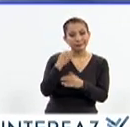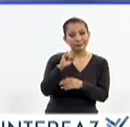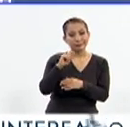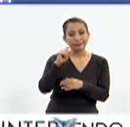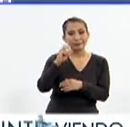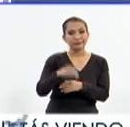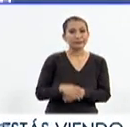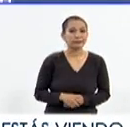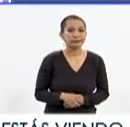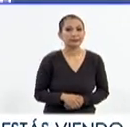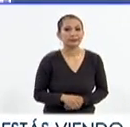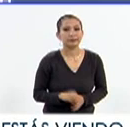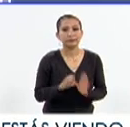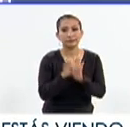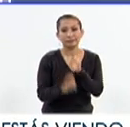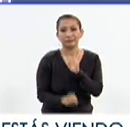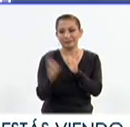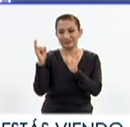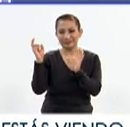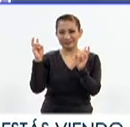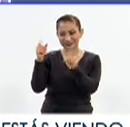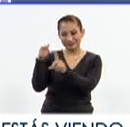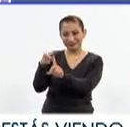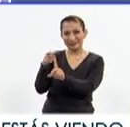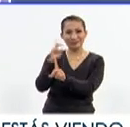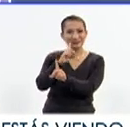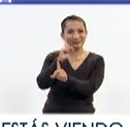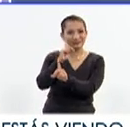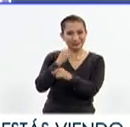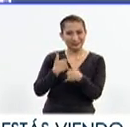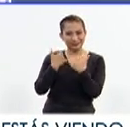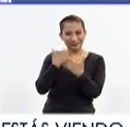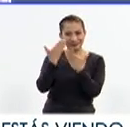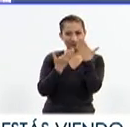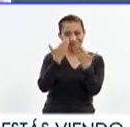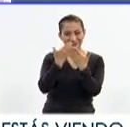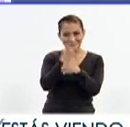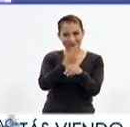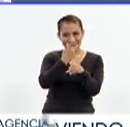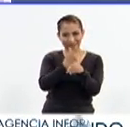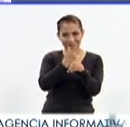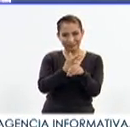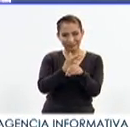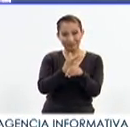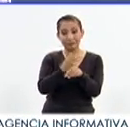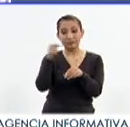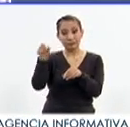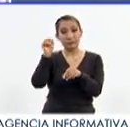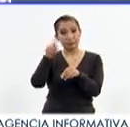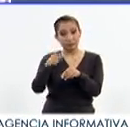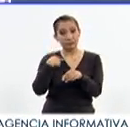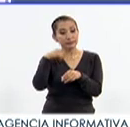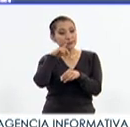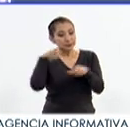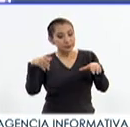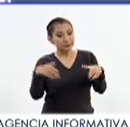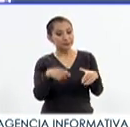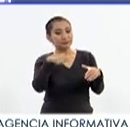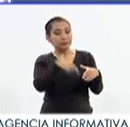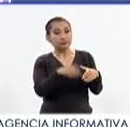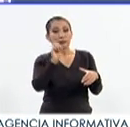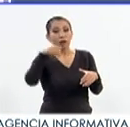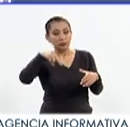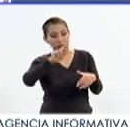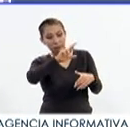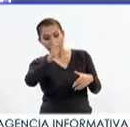STEM. Por ejemplo, en el caso de la jovencita que está estudiando la preparatoria rural, es parte de estas mujeres que la